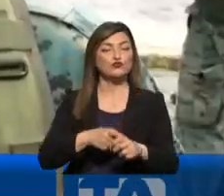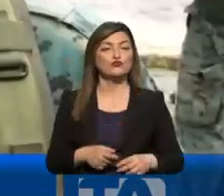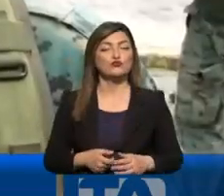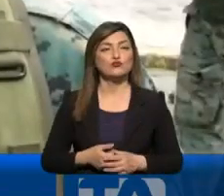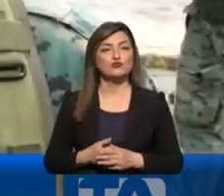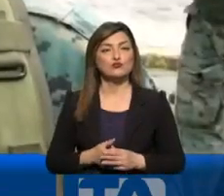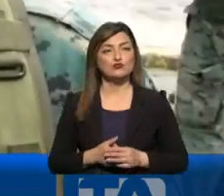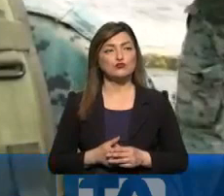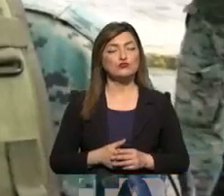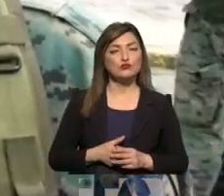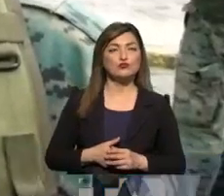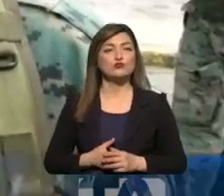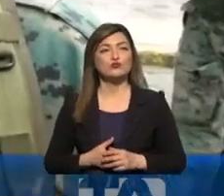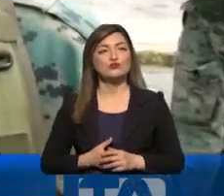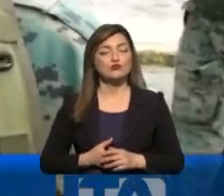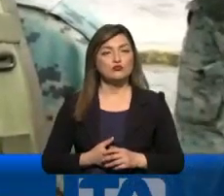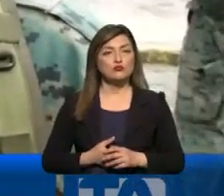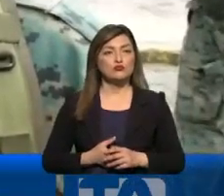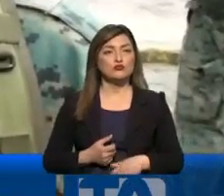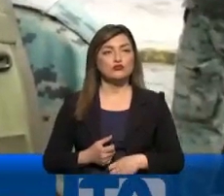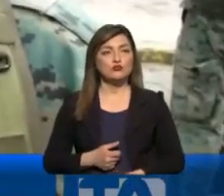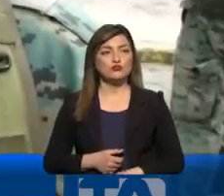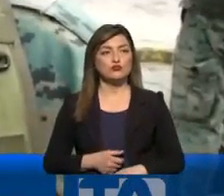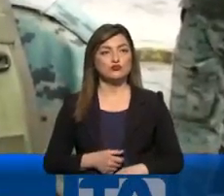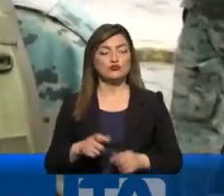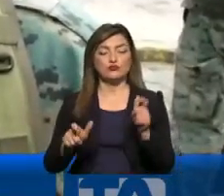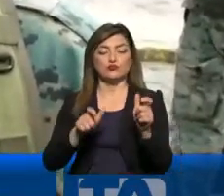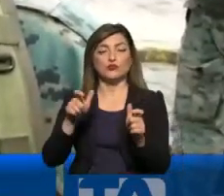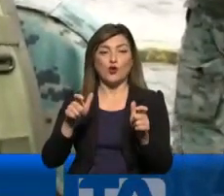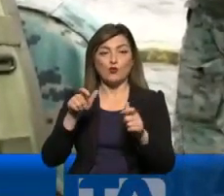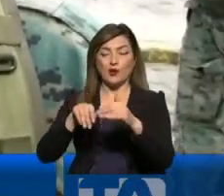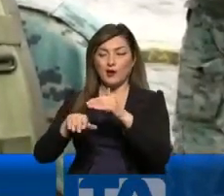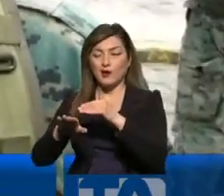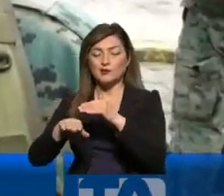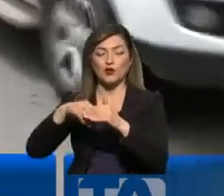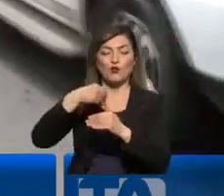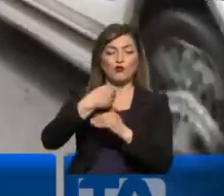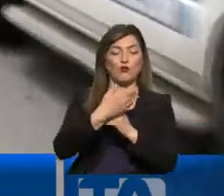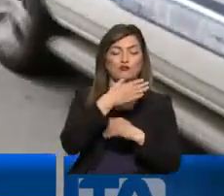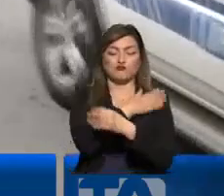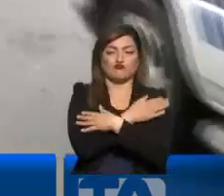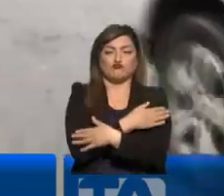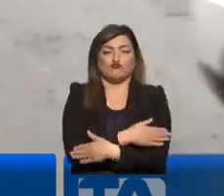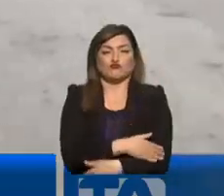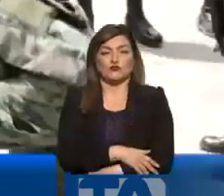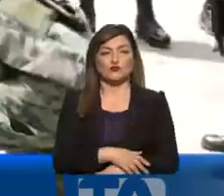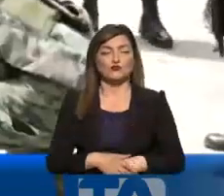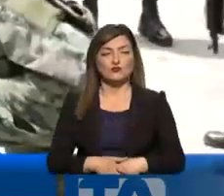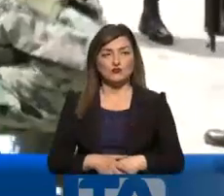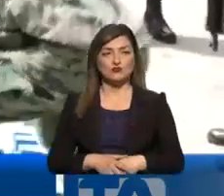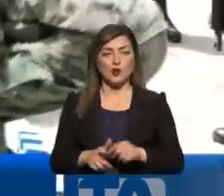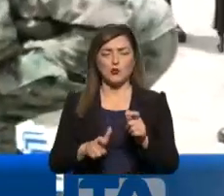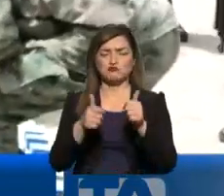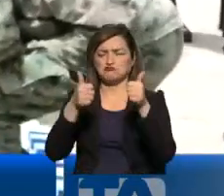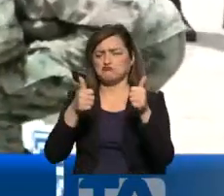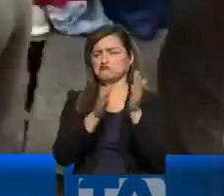Haciendo una operación de registro y cacheo al personal que está saliendo e ingresando a la ciudad. La ciudadanía respalda estas